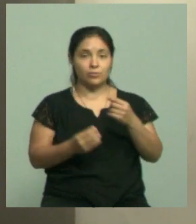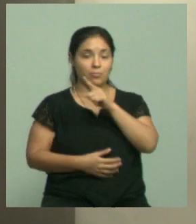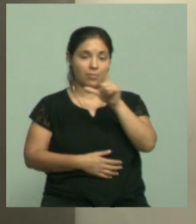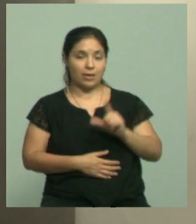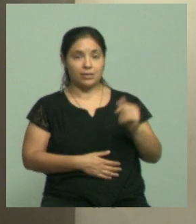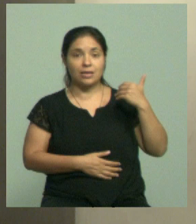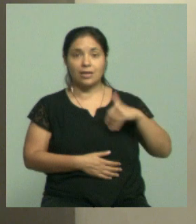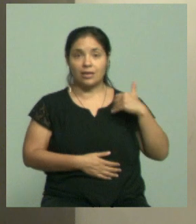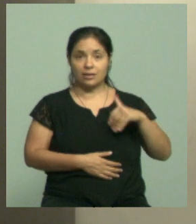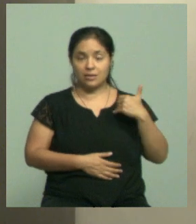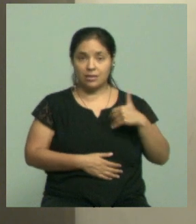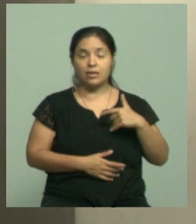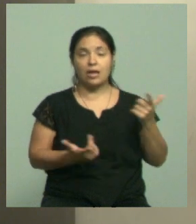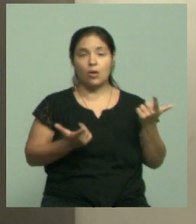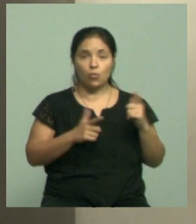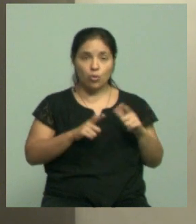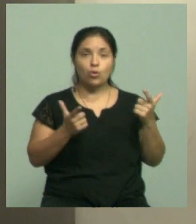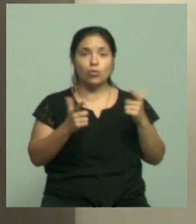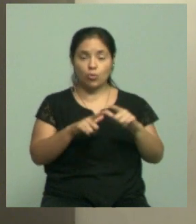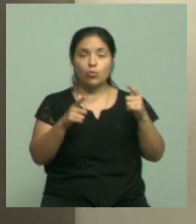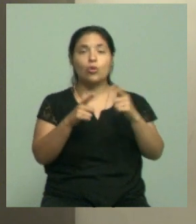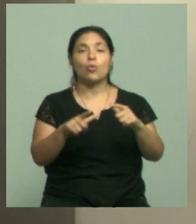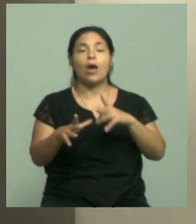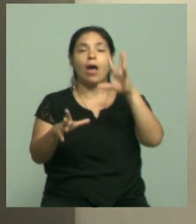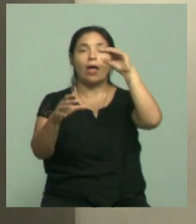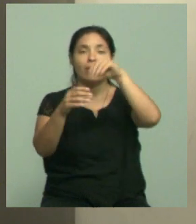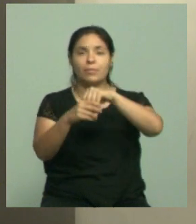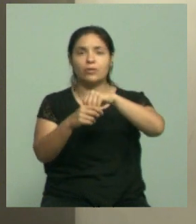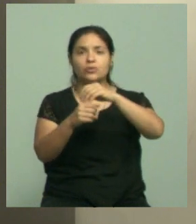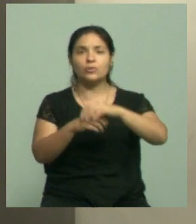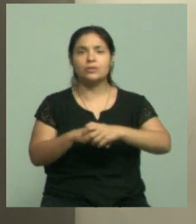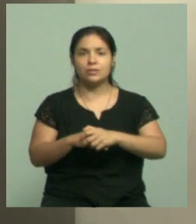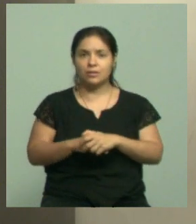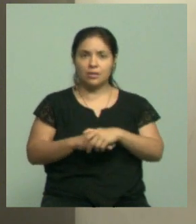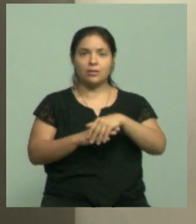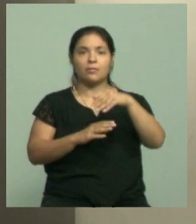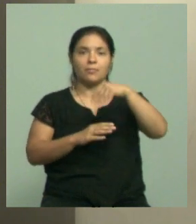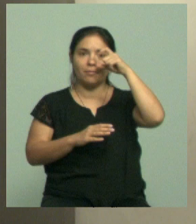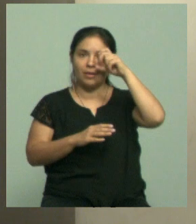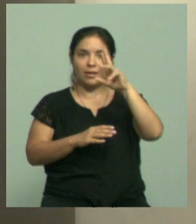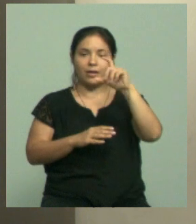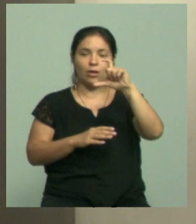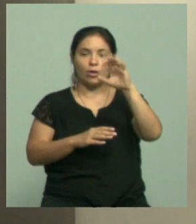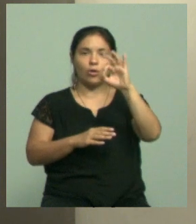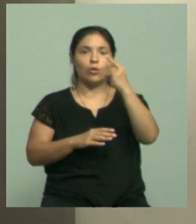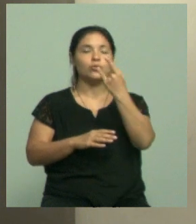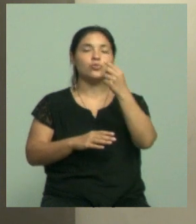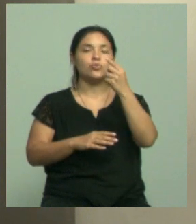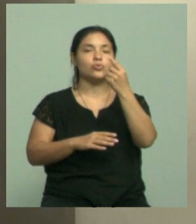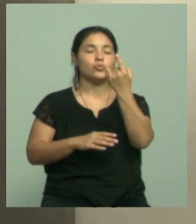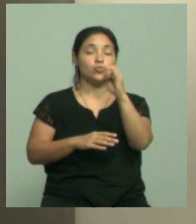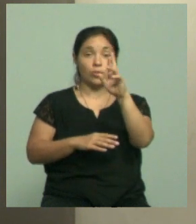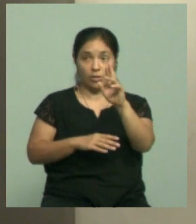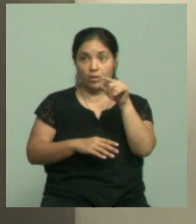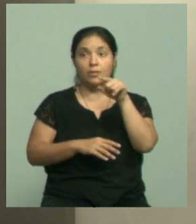había participado en una serie de reuniones dentro del Mercosur y se había acordado con los demás miembros del Mercosur de que Colombia era un